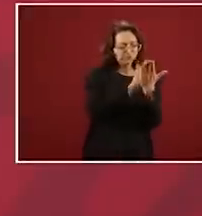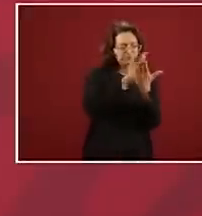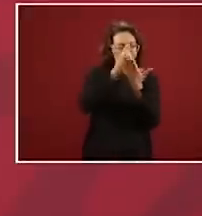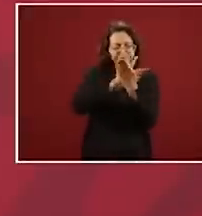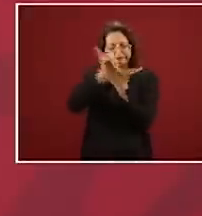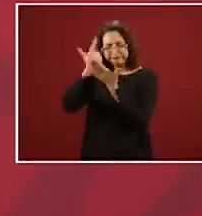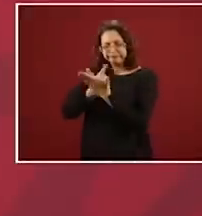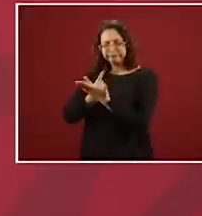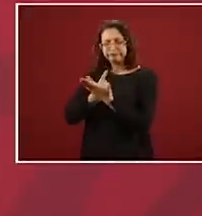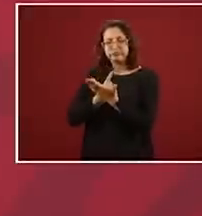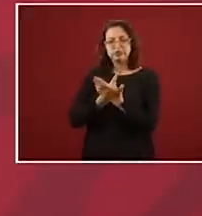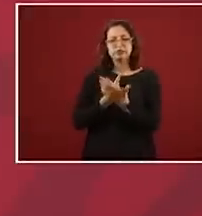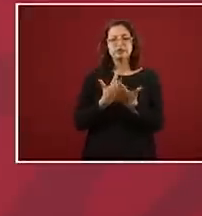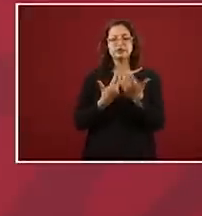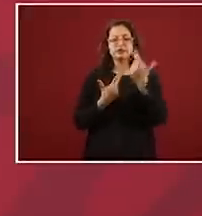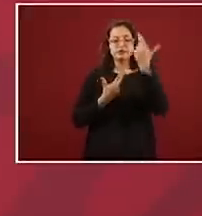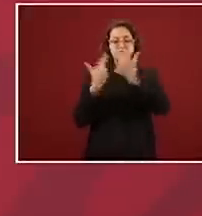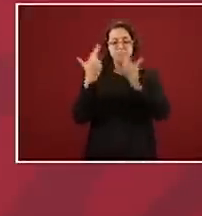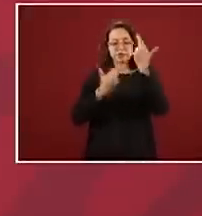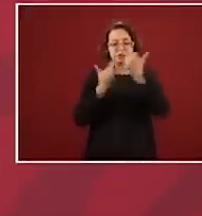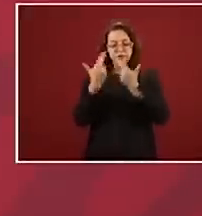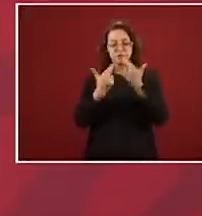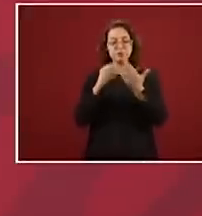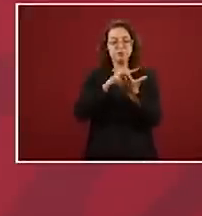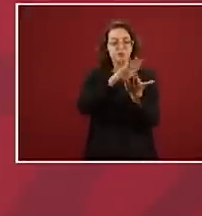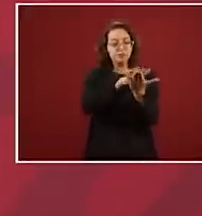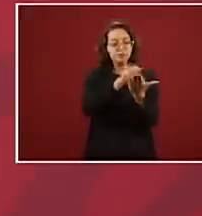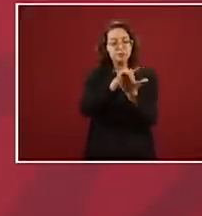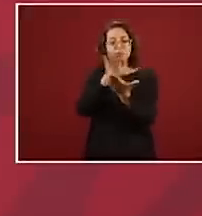de lo que se le ha hecho,